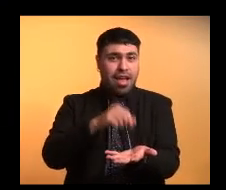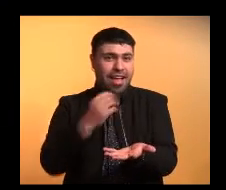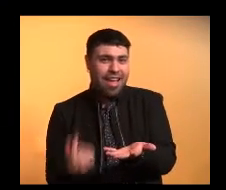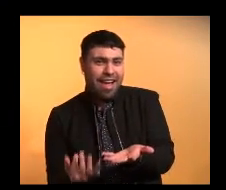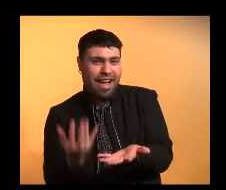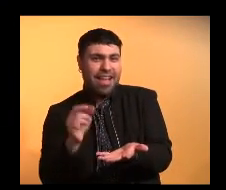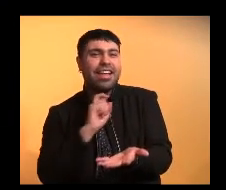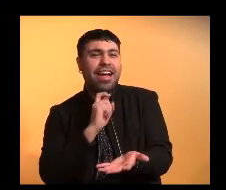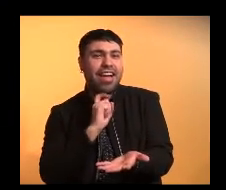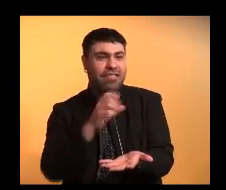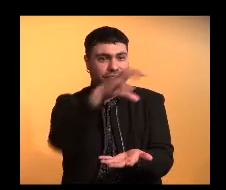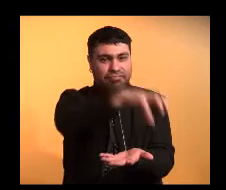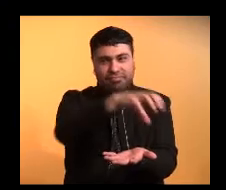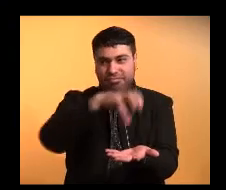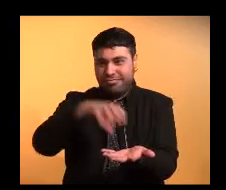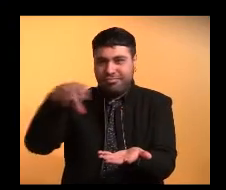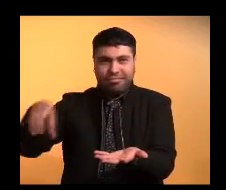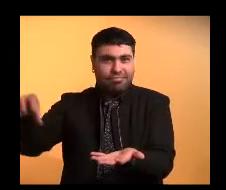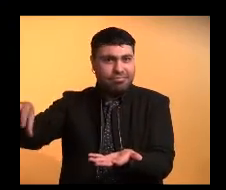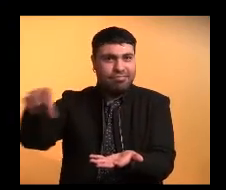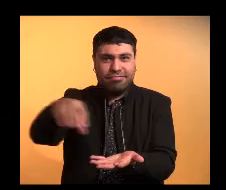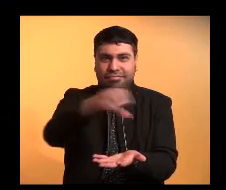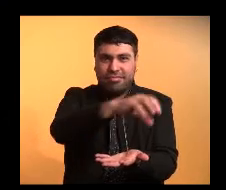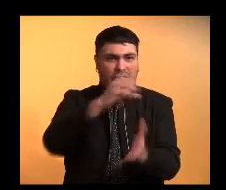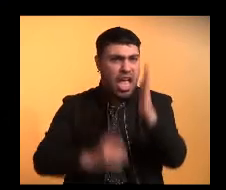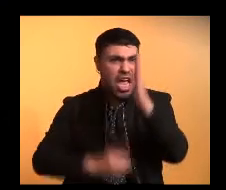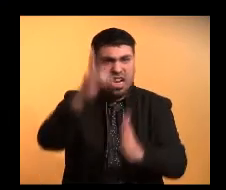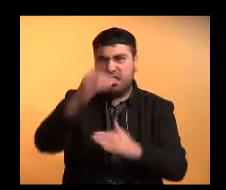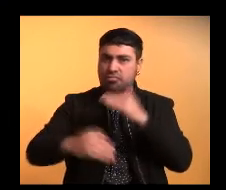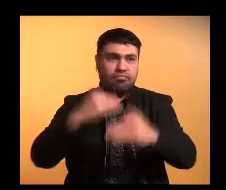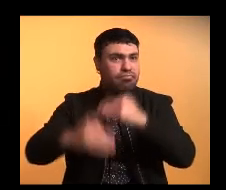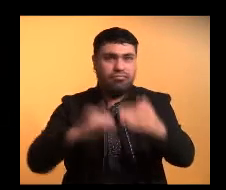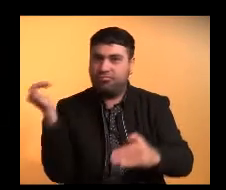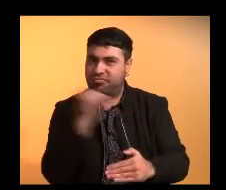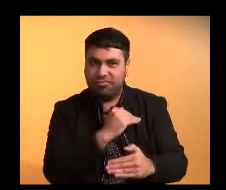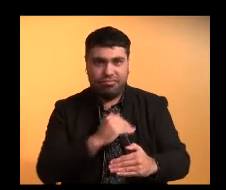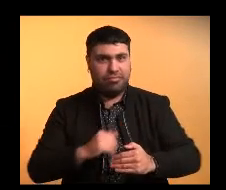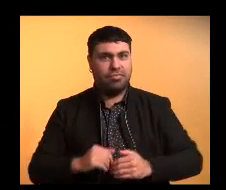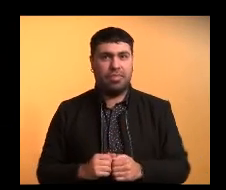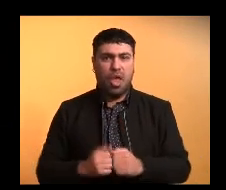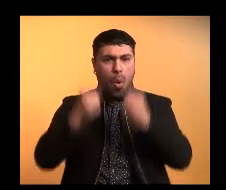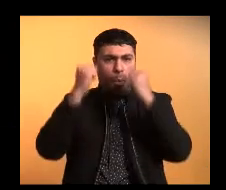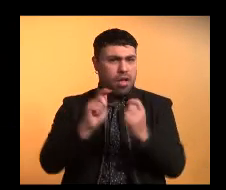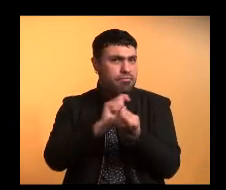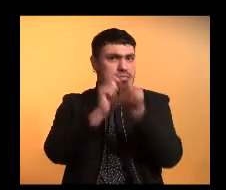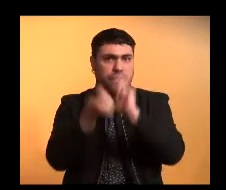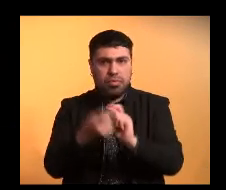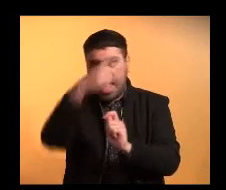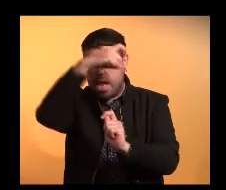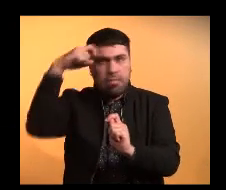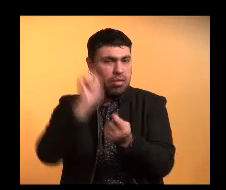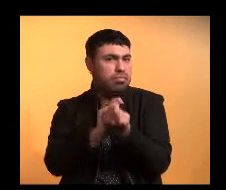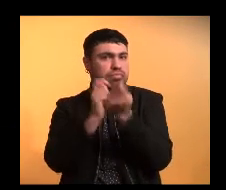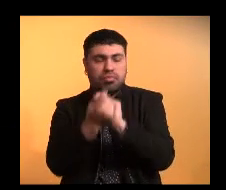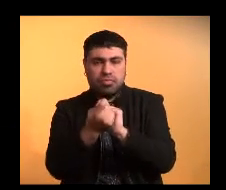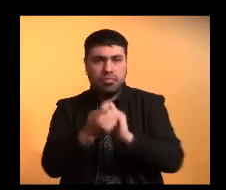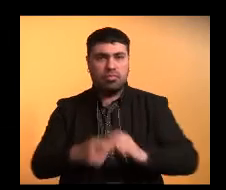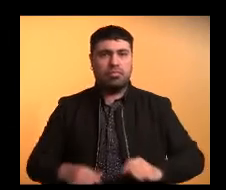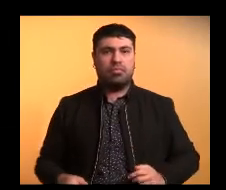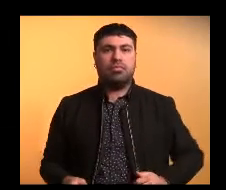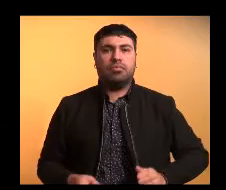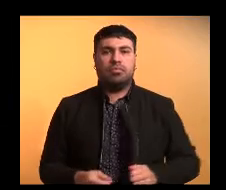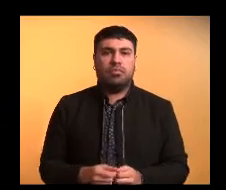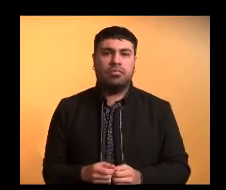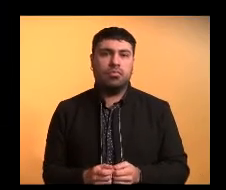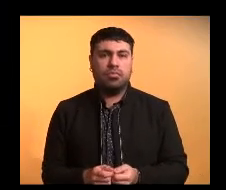alga café. Es una alga que tiene muy rápido crecimiento, es muy tolerante en verano en la zona alta del